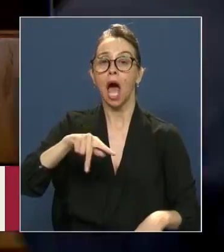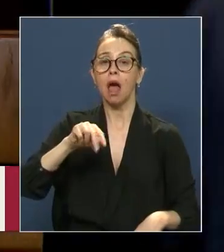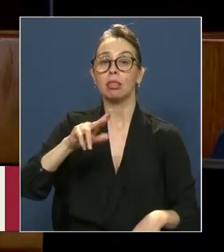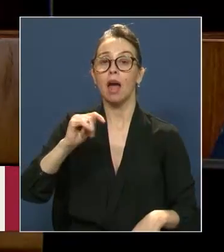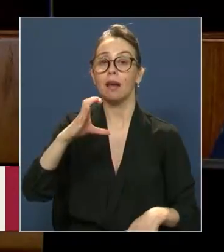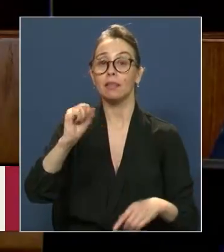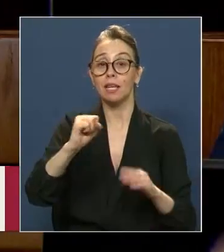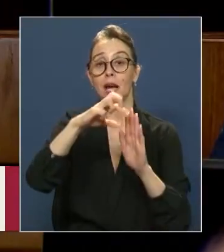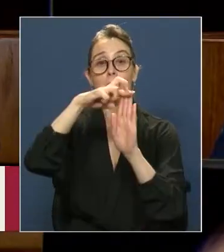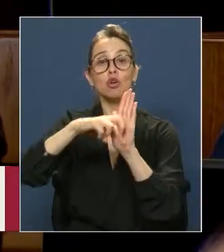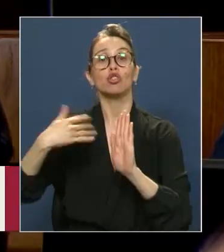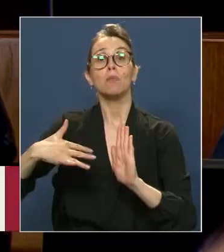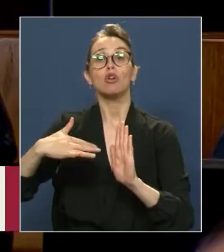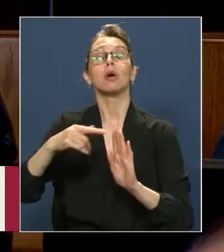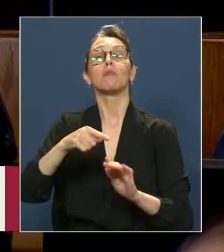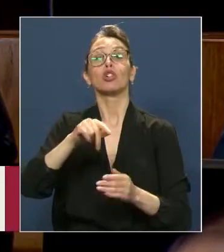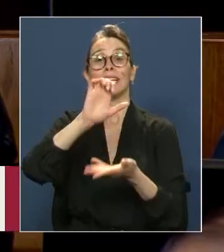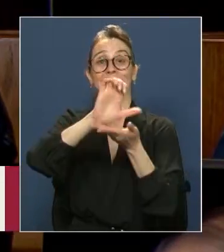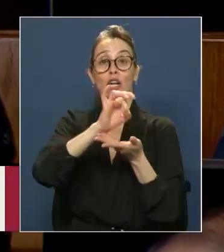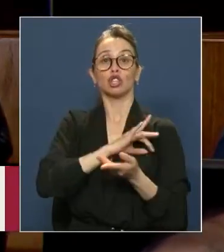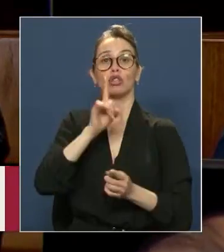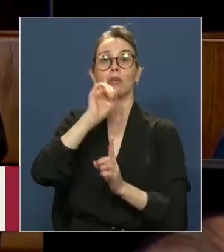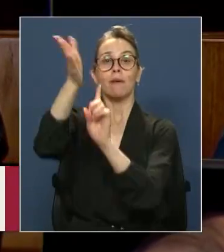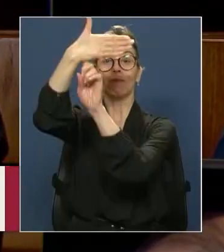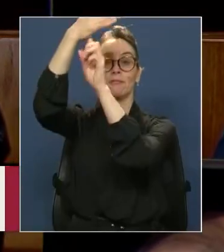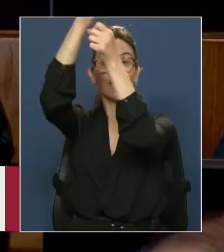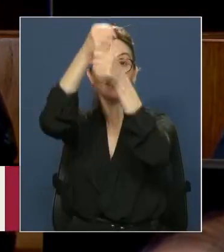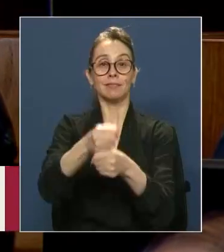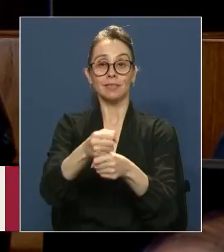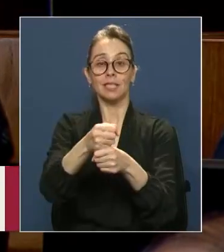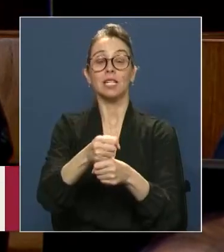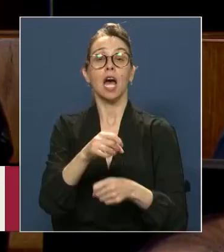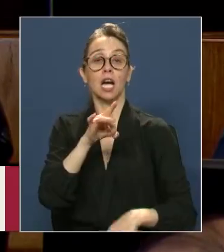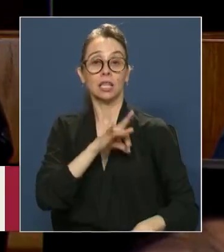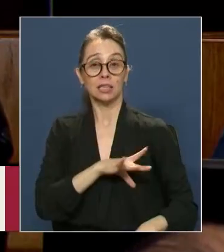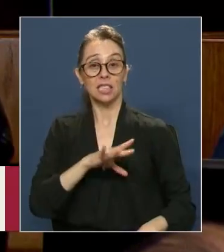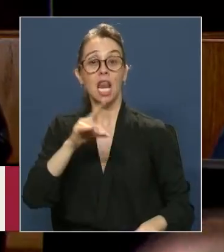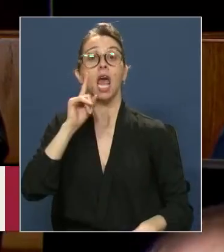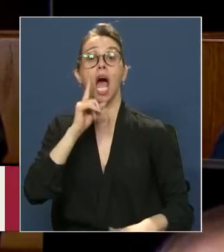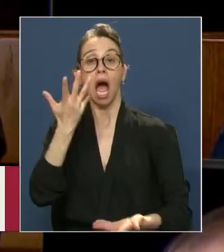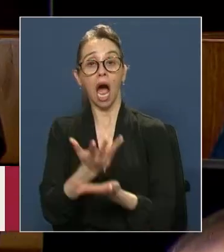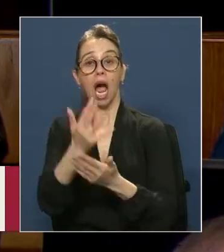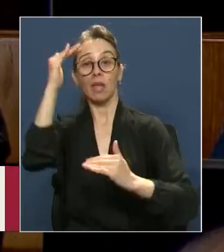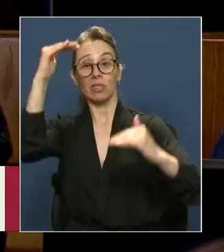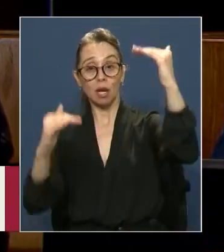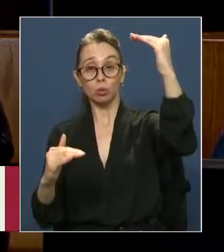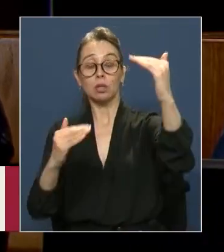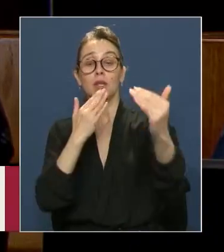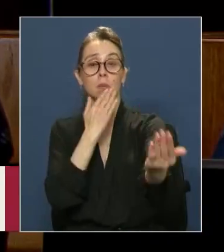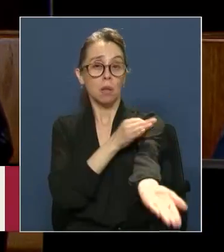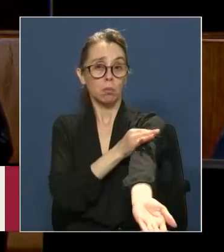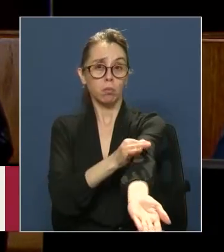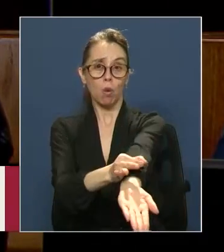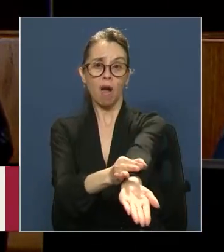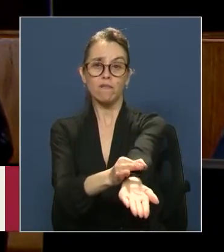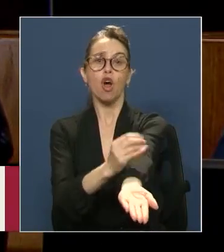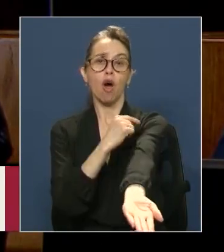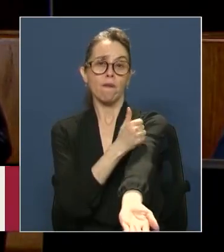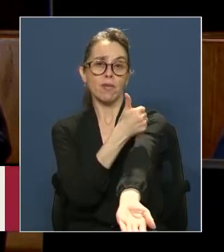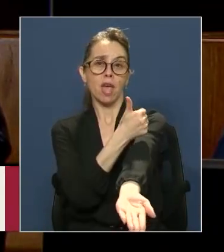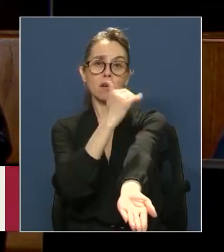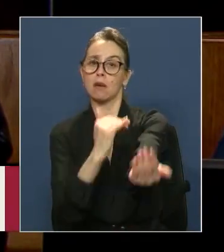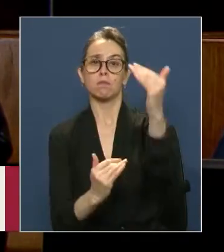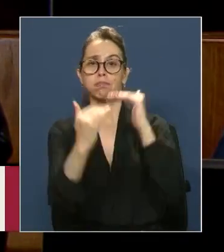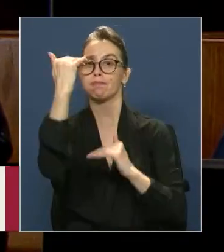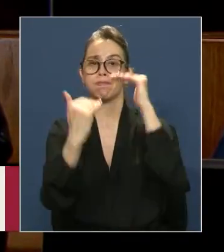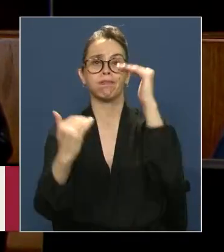fundamentales para la soberanía del Estado. La desigualdad en Chile también se expresa a nivel territorial. Y es una